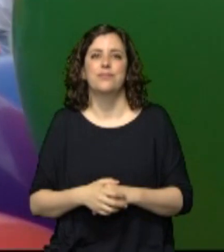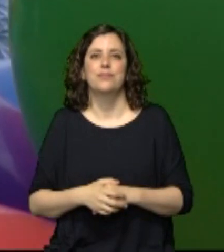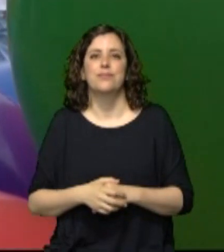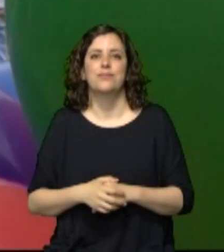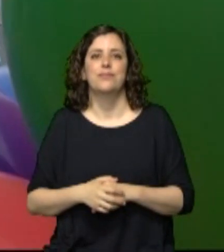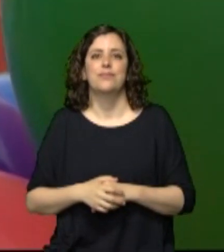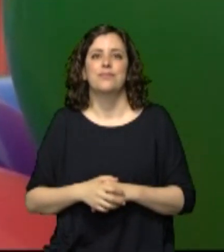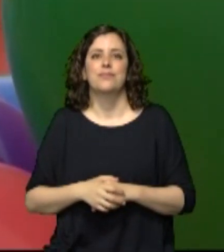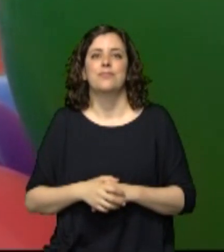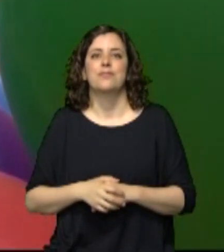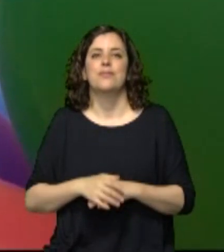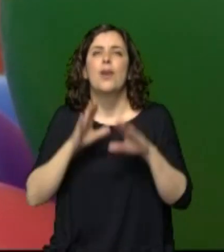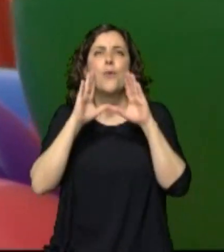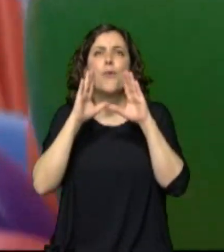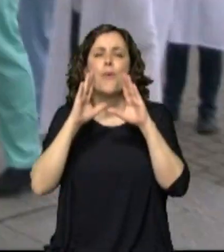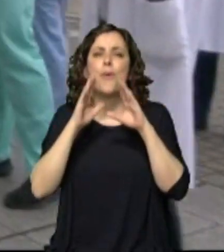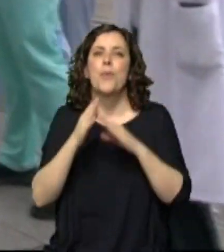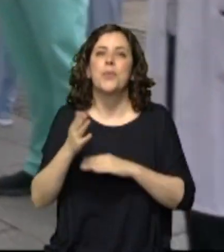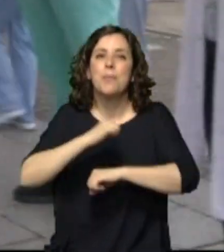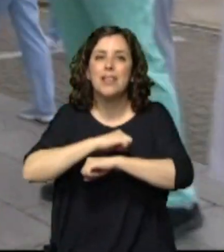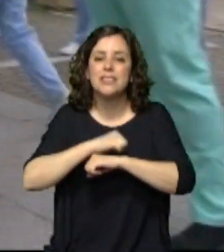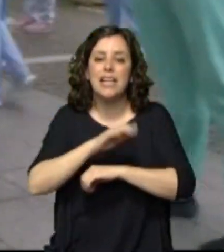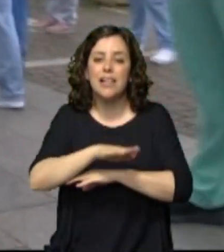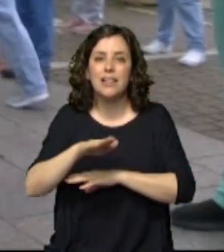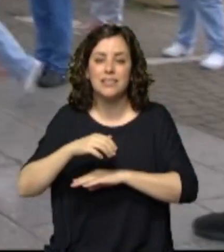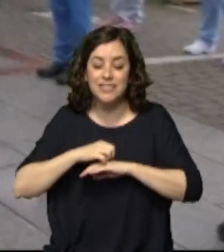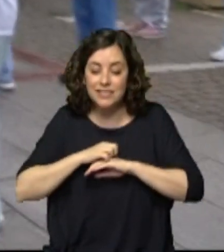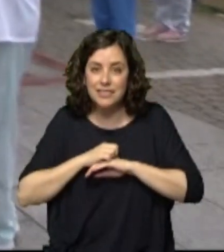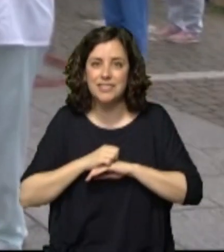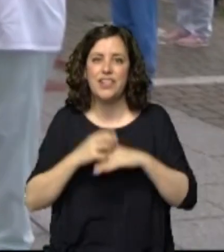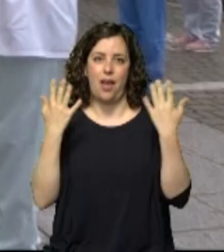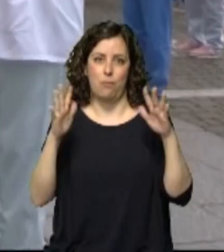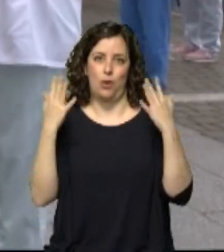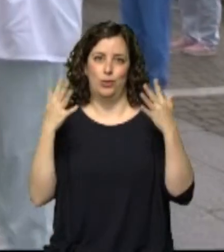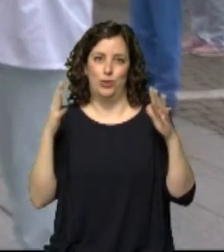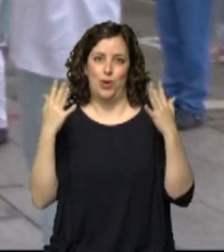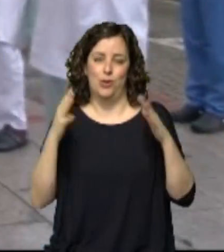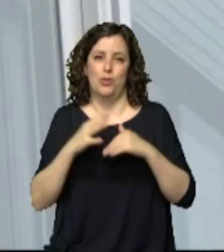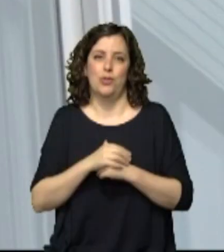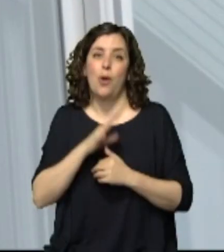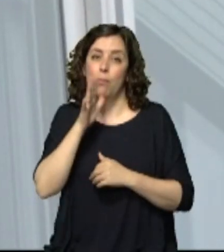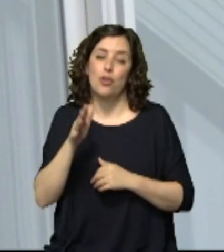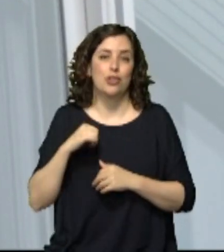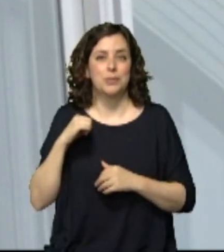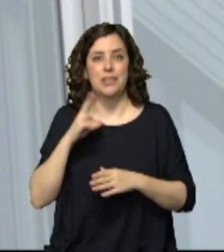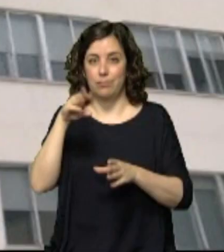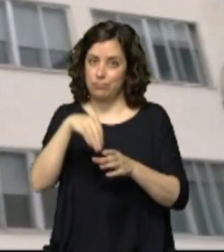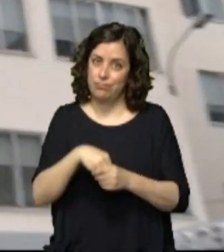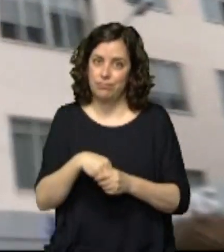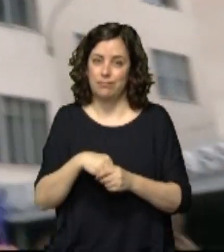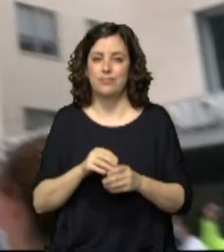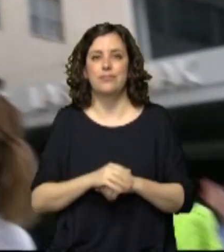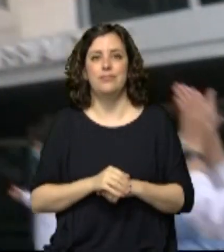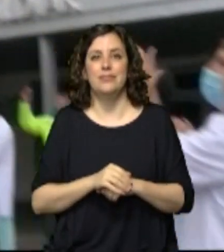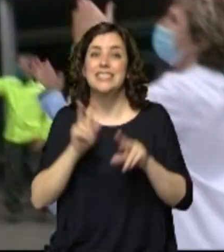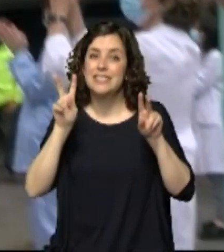Llamamiento para que los niños salgan a las ventanas y aplausos a estos héroes que permanecen hospitalizados. Es la alternativa en tiempos de